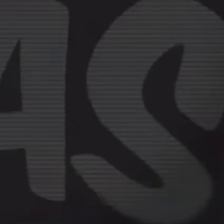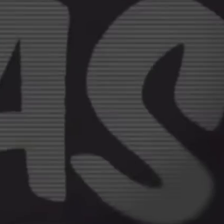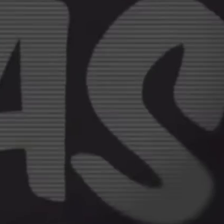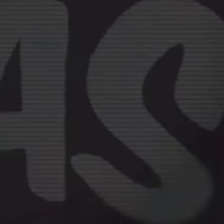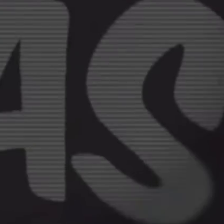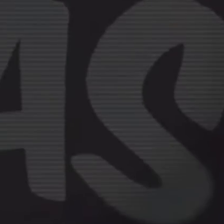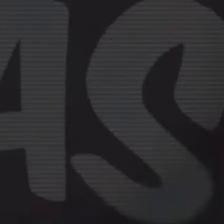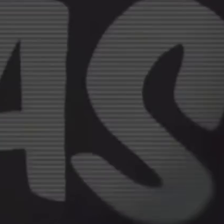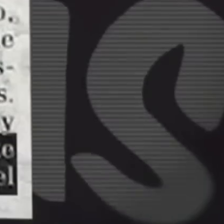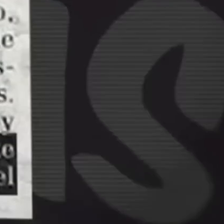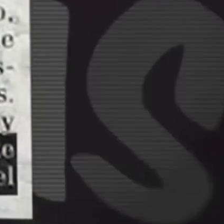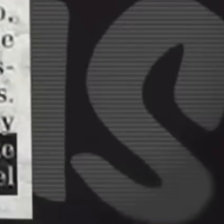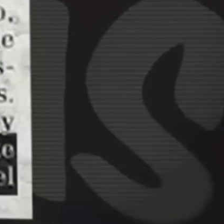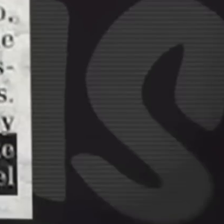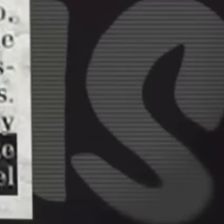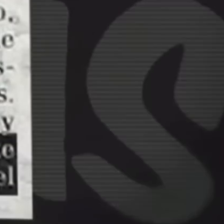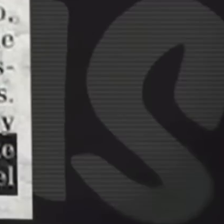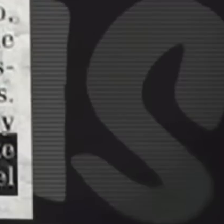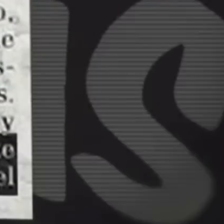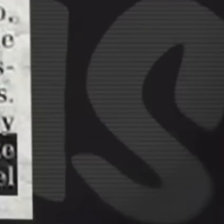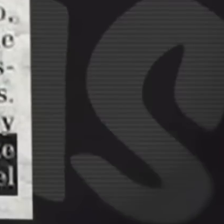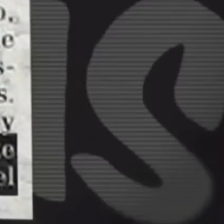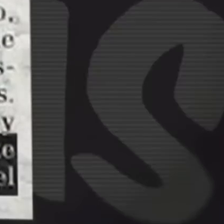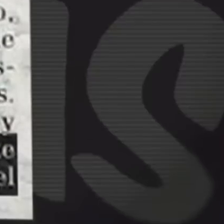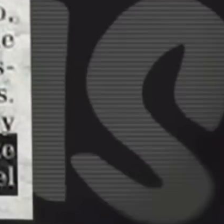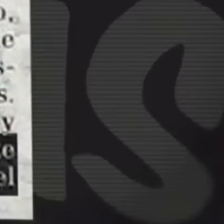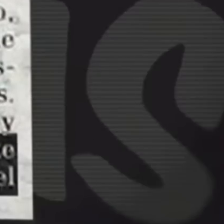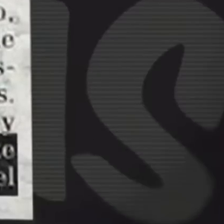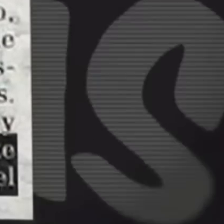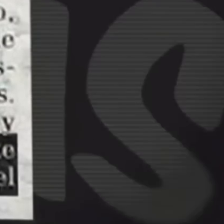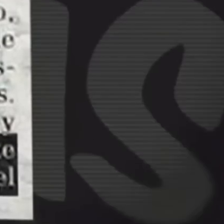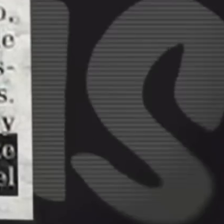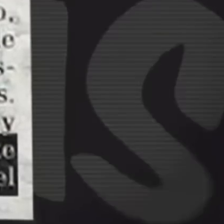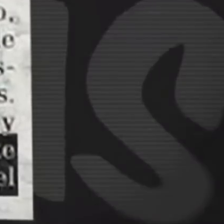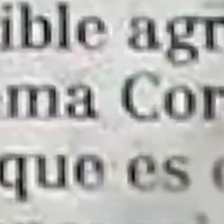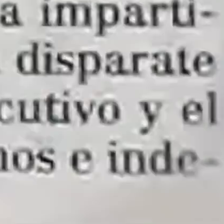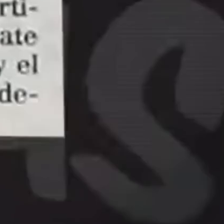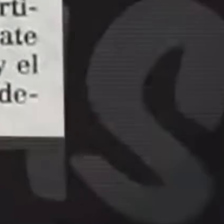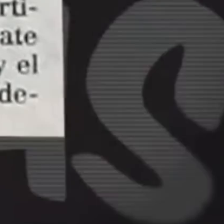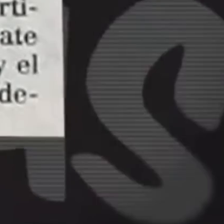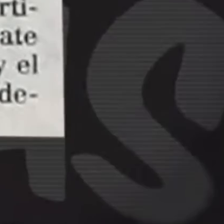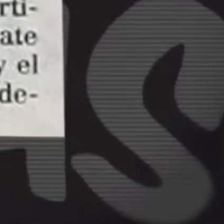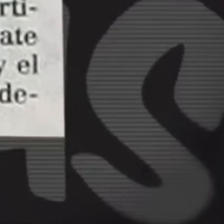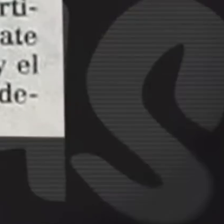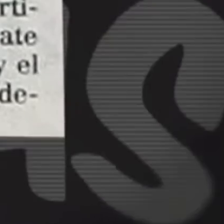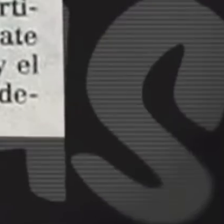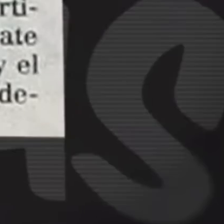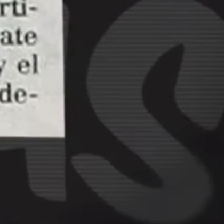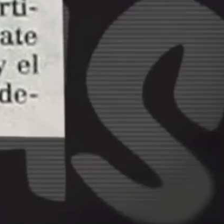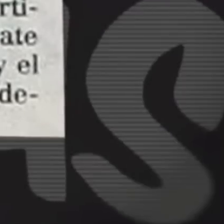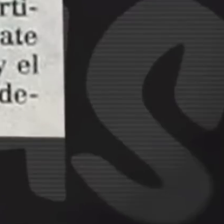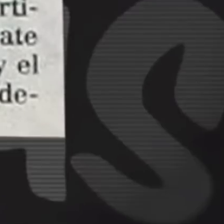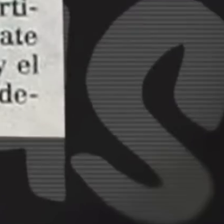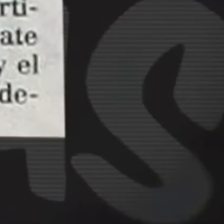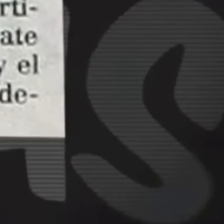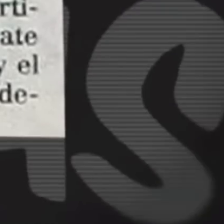con lo realizado por el dictador peruano Alberto Fujimori y consideró que la reforma judicial era el equivalente a un golpe de Estado técnico, pues rompía con la división de poderes